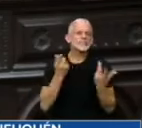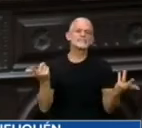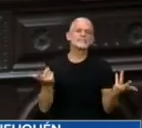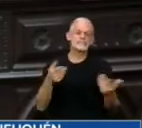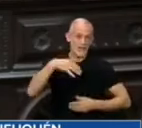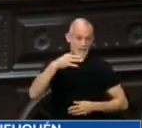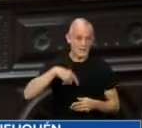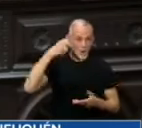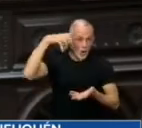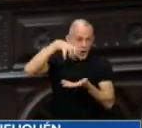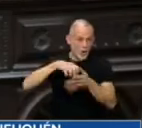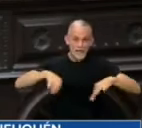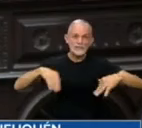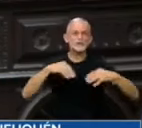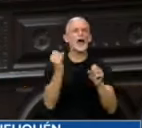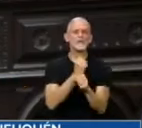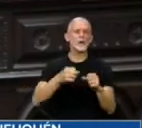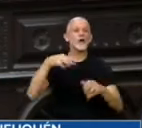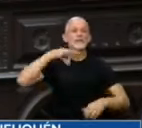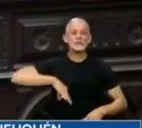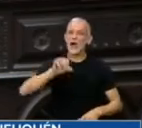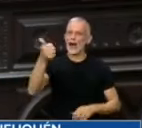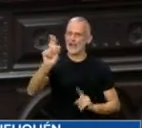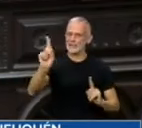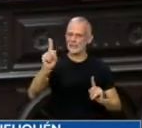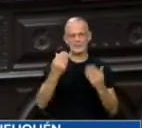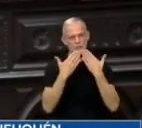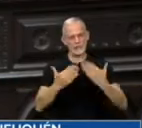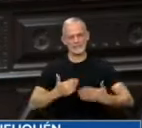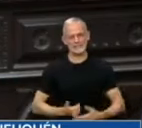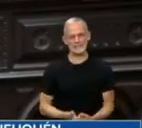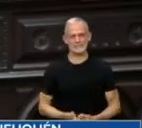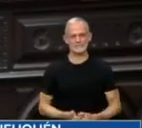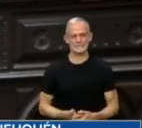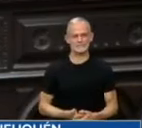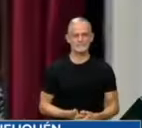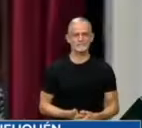gritemos desde este Congreso y sancionemos que el salario no es ganancia. Muchísimas gracias, señor Presidente.